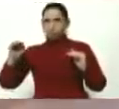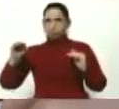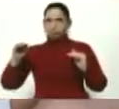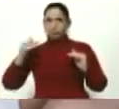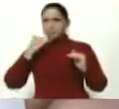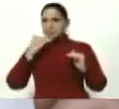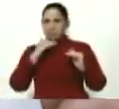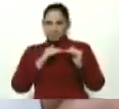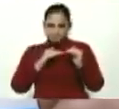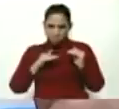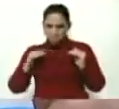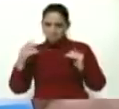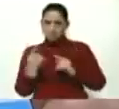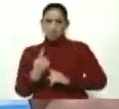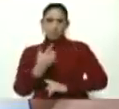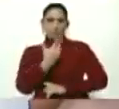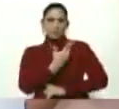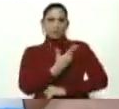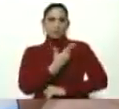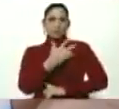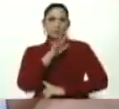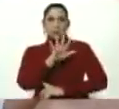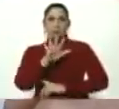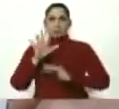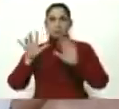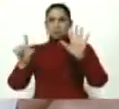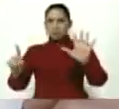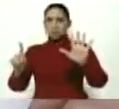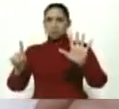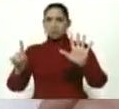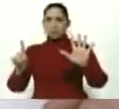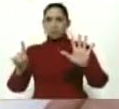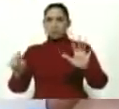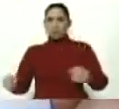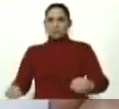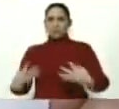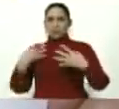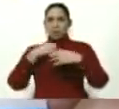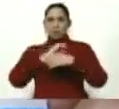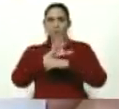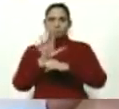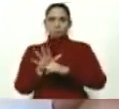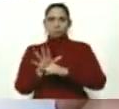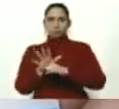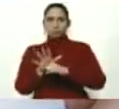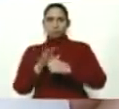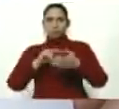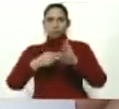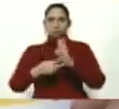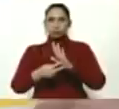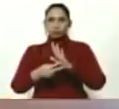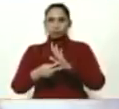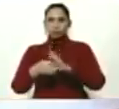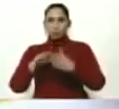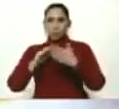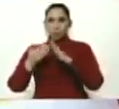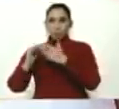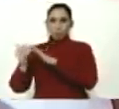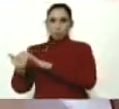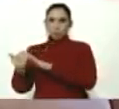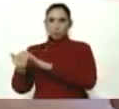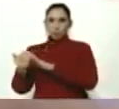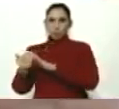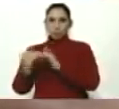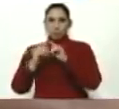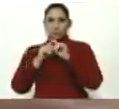Tenemos solamente 356 casos de infección por COVID-19 relacionados con casos comunitarios, y por